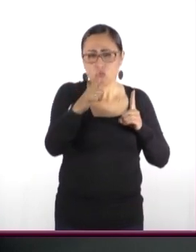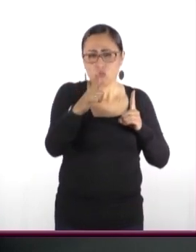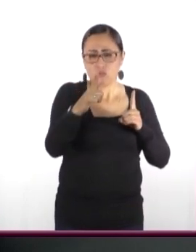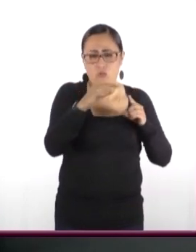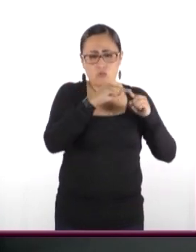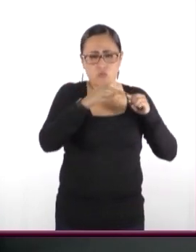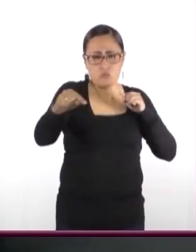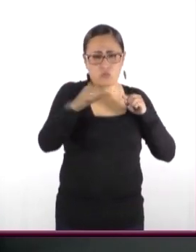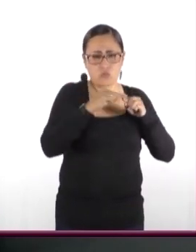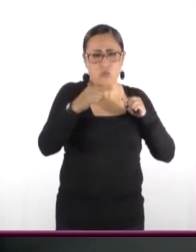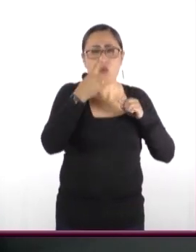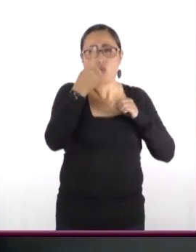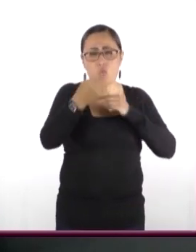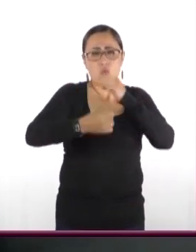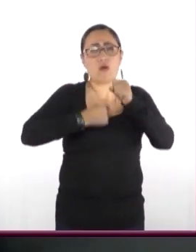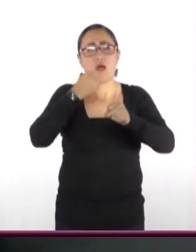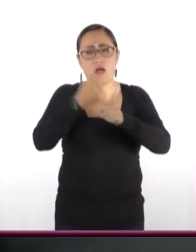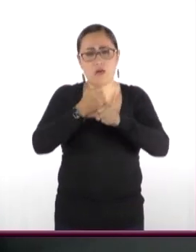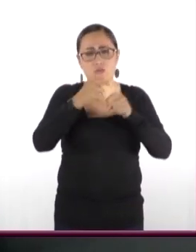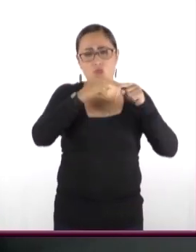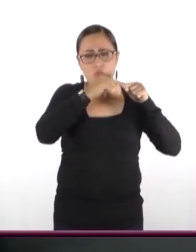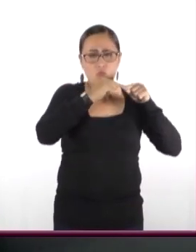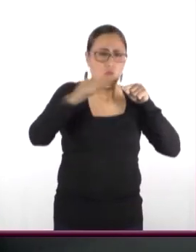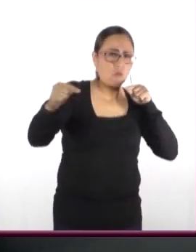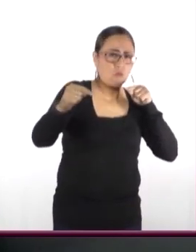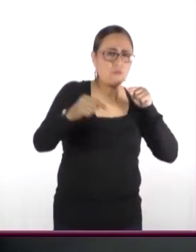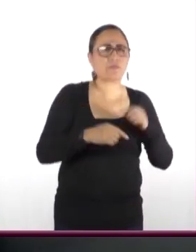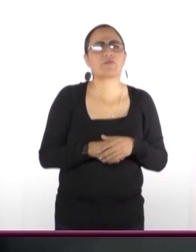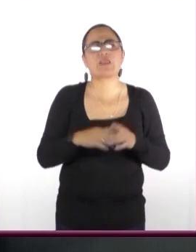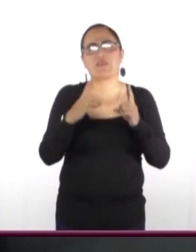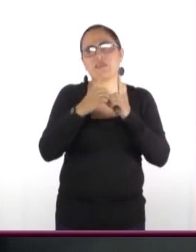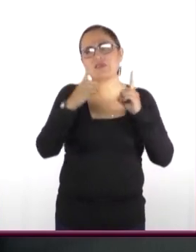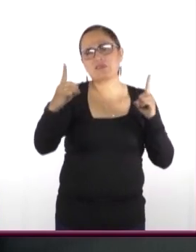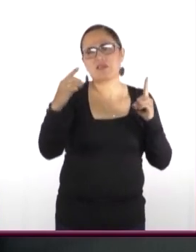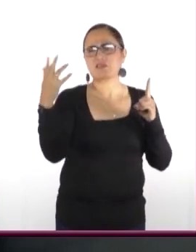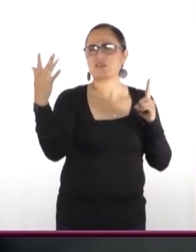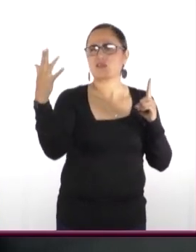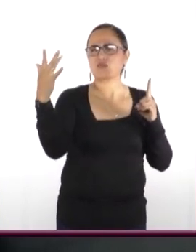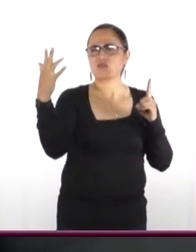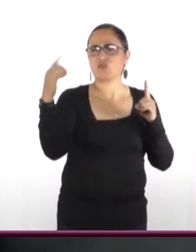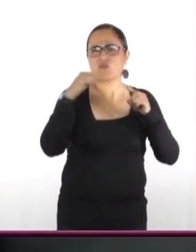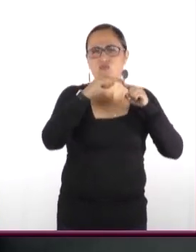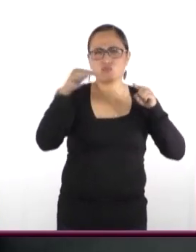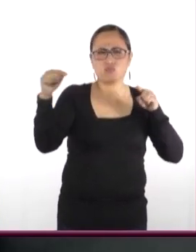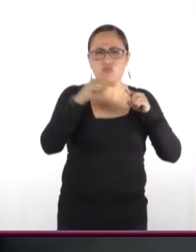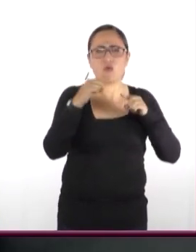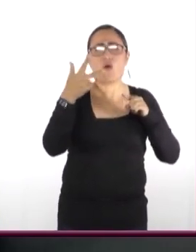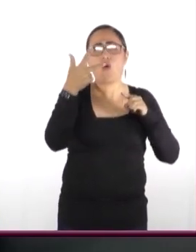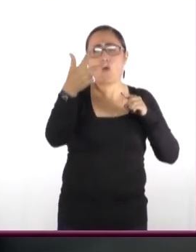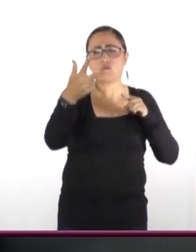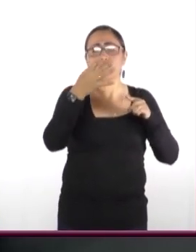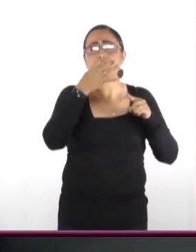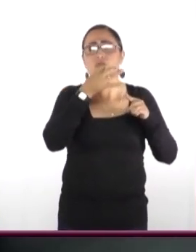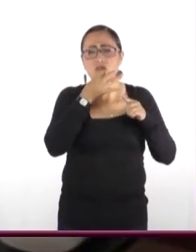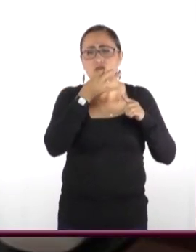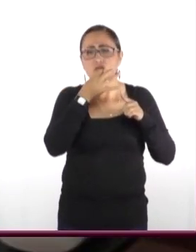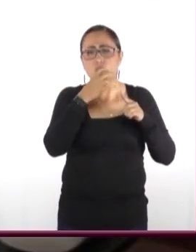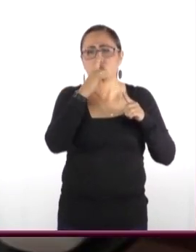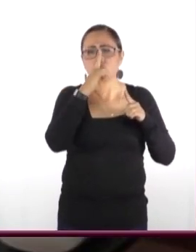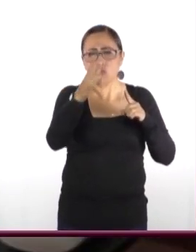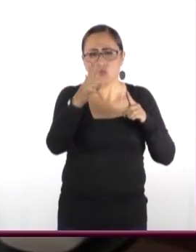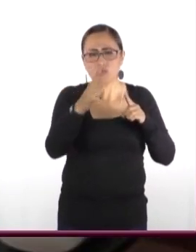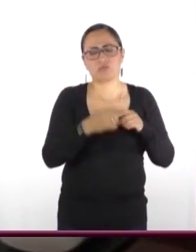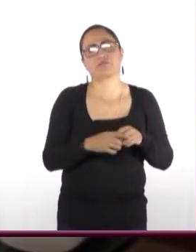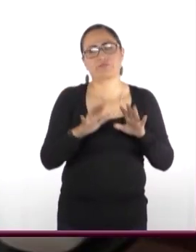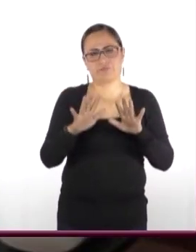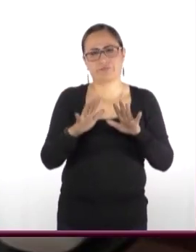luz en un año, durante un año. Para dar una idea, la distancia al Sol es aproximadamente 8 minutos luz. Esto